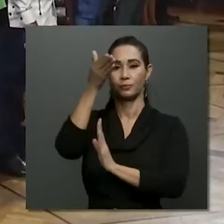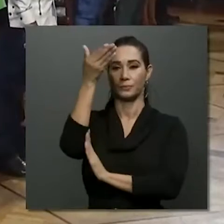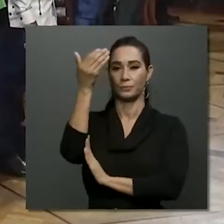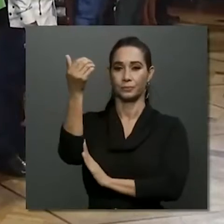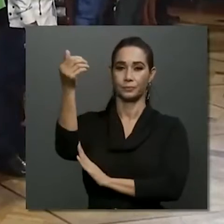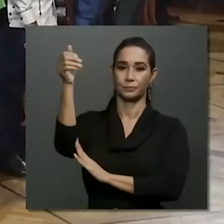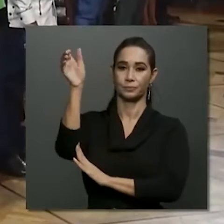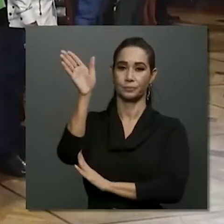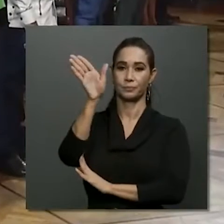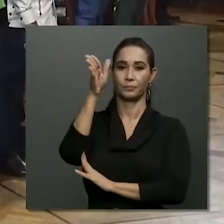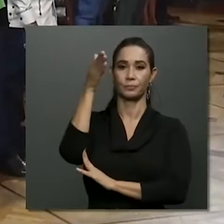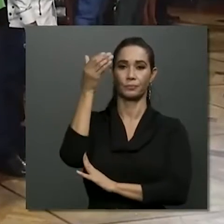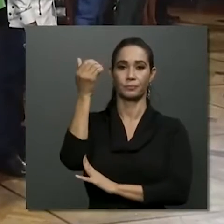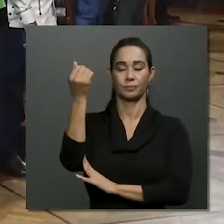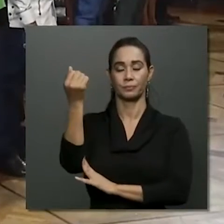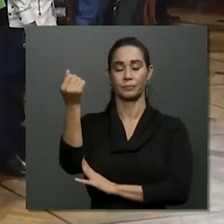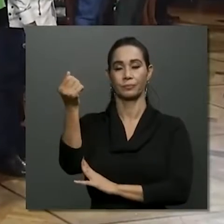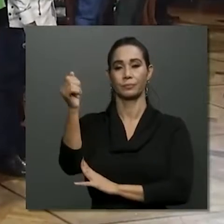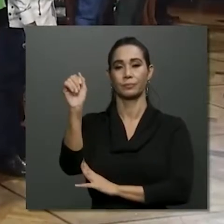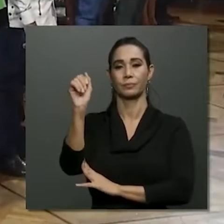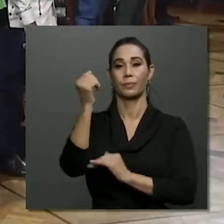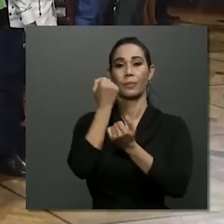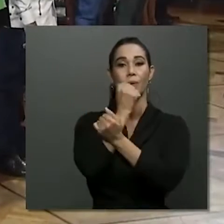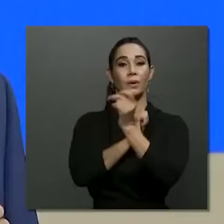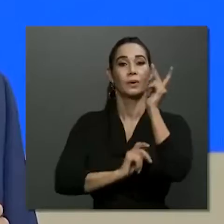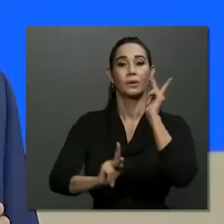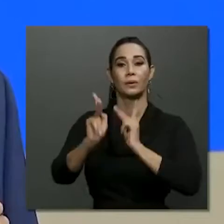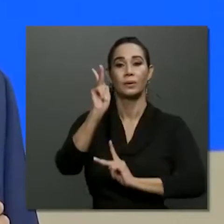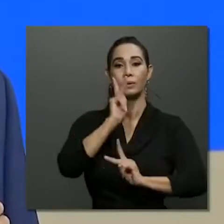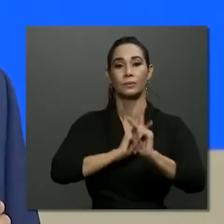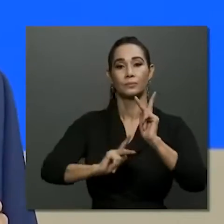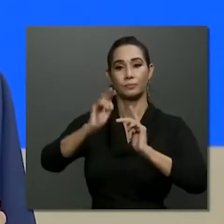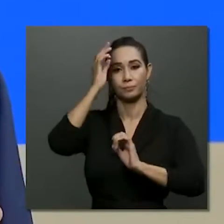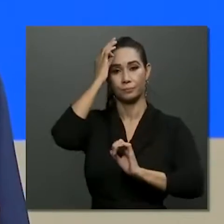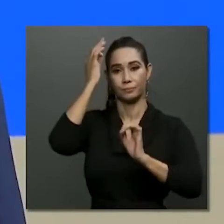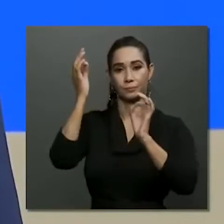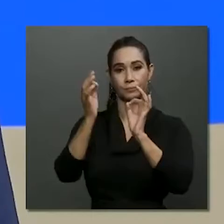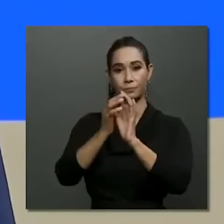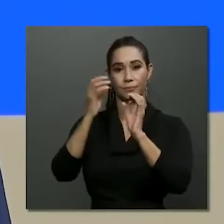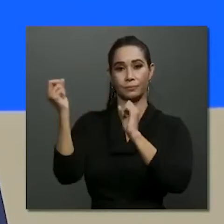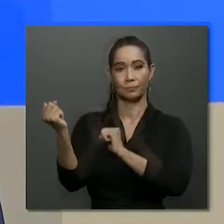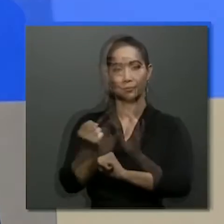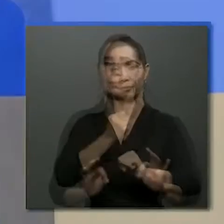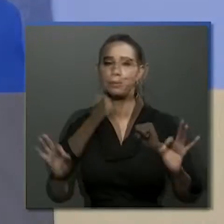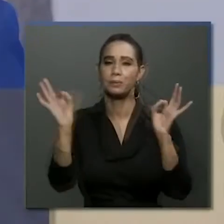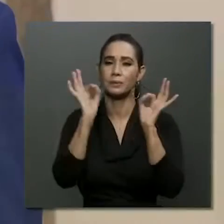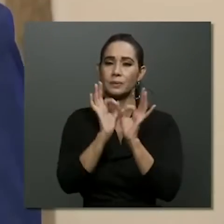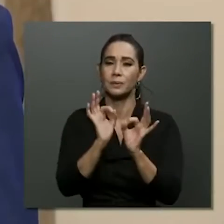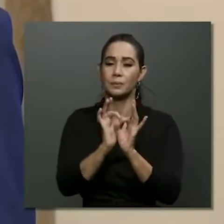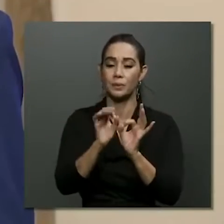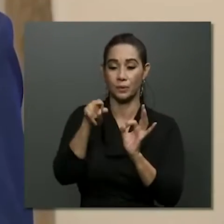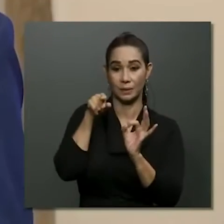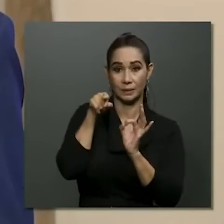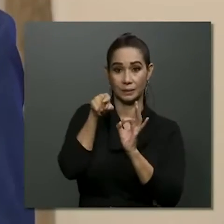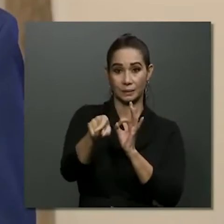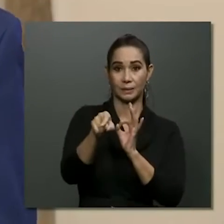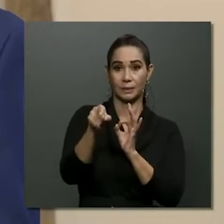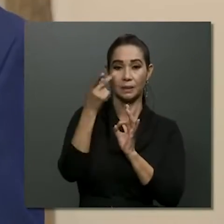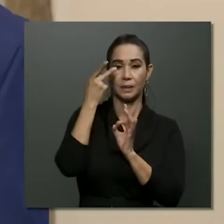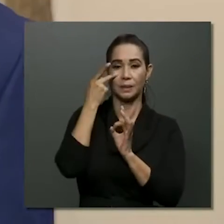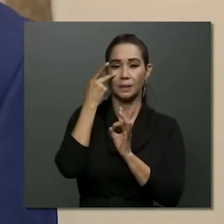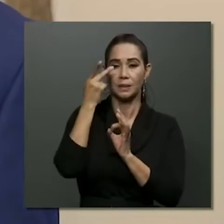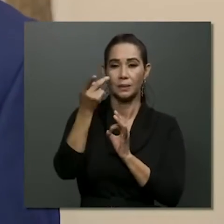Pensionados del antiguo IDSS, reverendo Emilio López, respaldaron la propuesta. Que esta visión